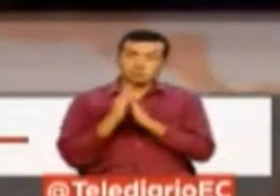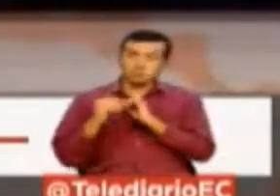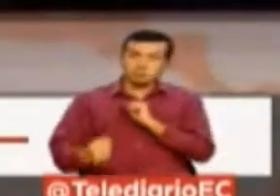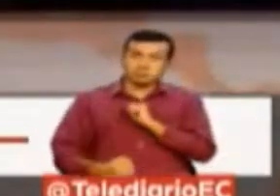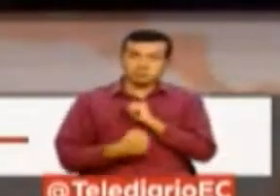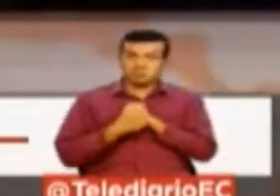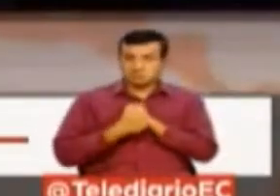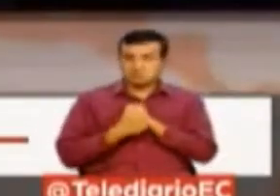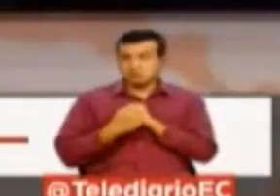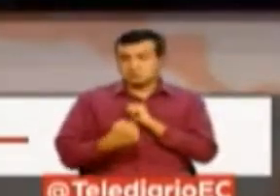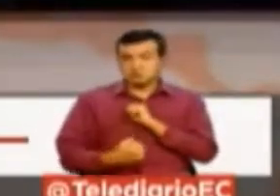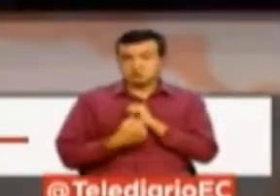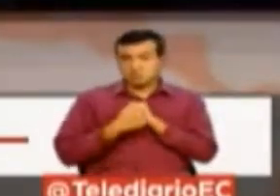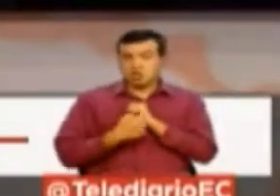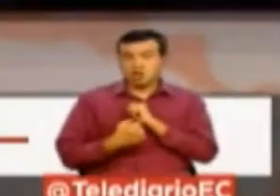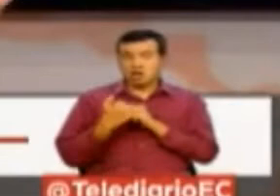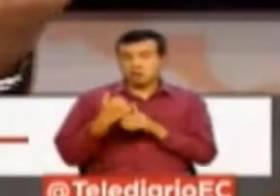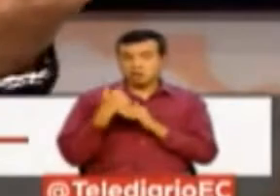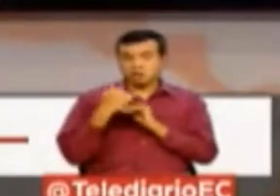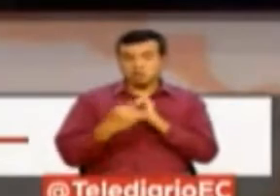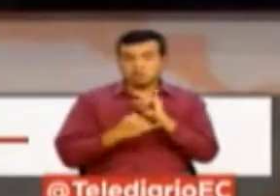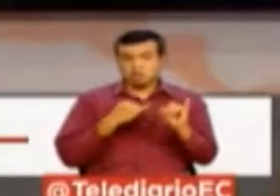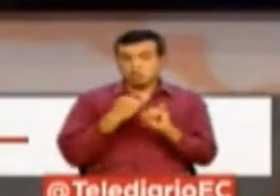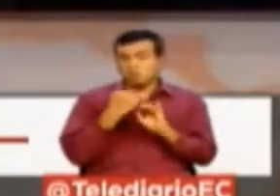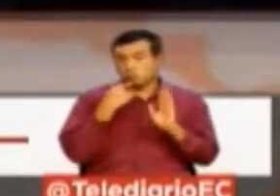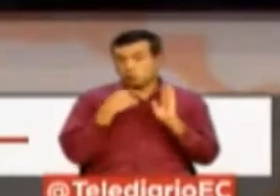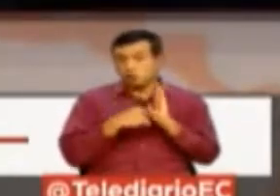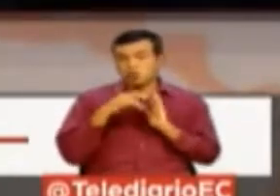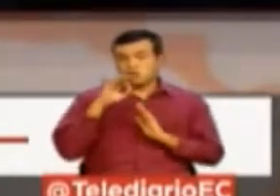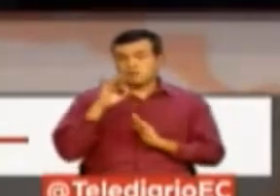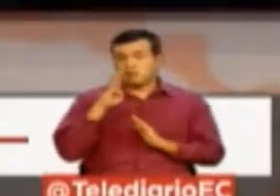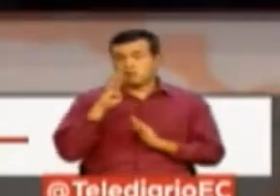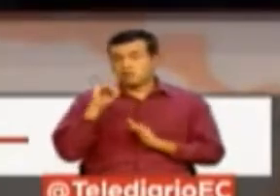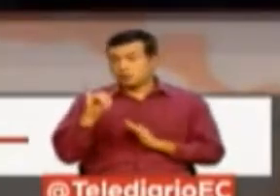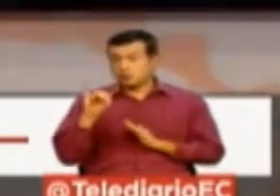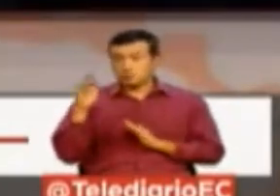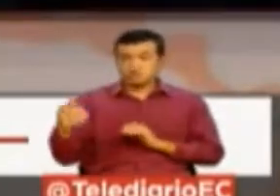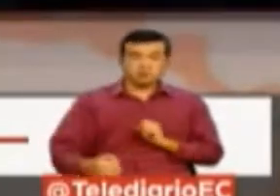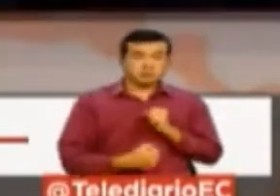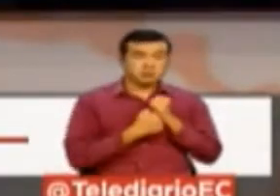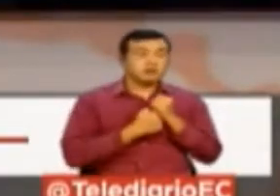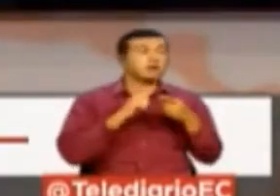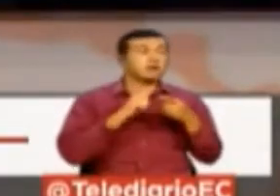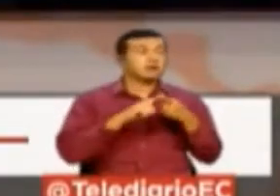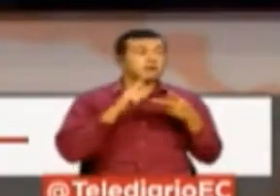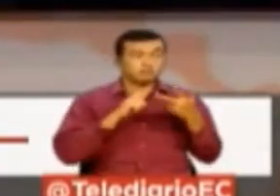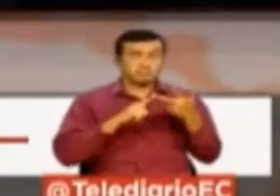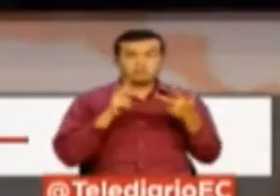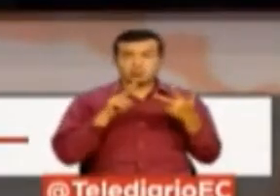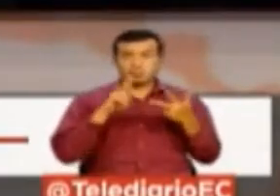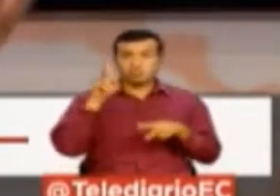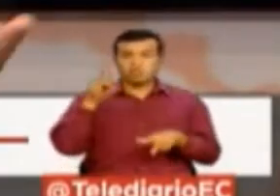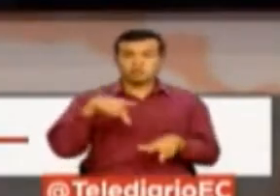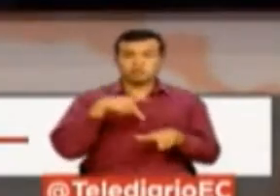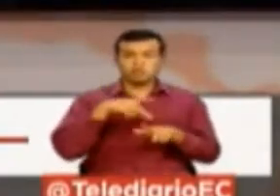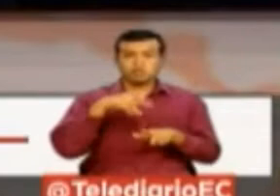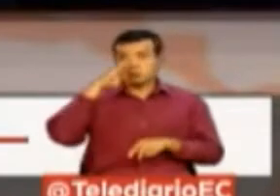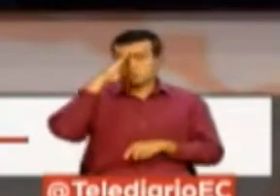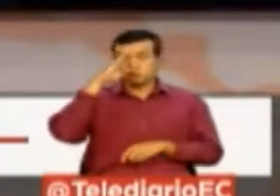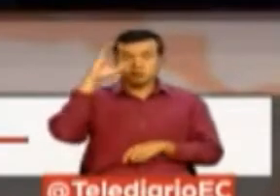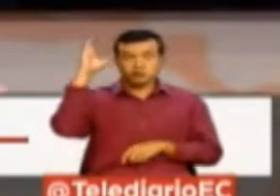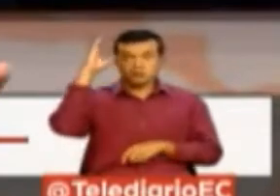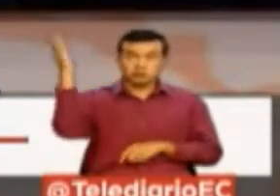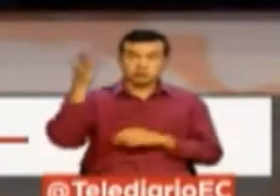también asistencia internacional en este caso el fbi pero también hubo también especialistas de la policía